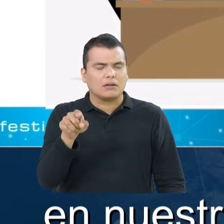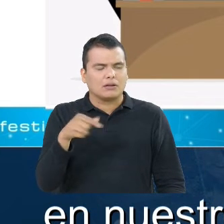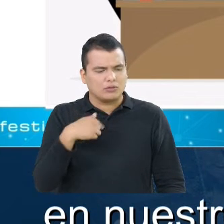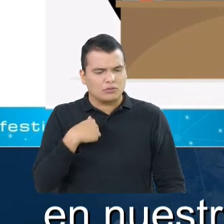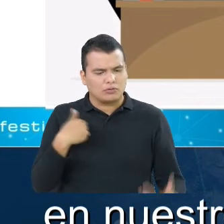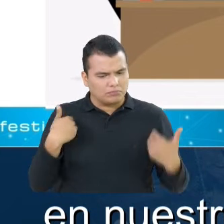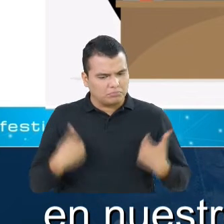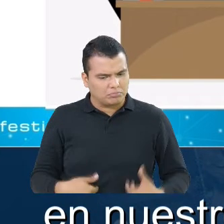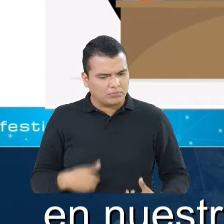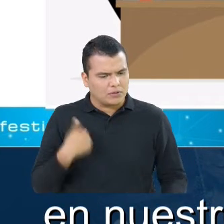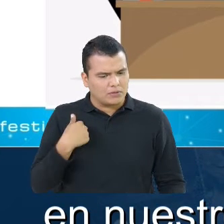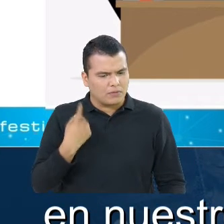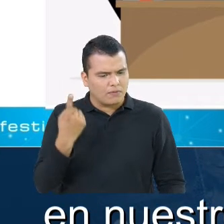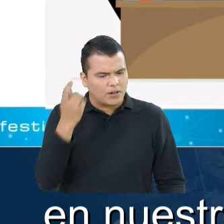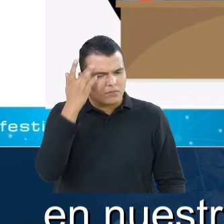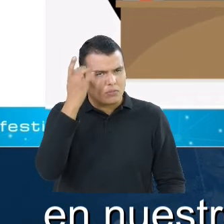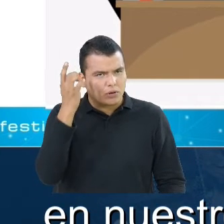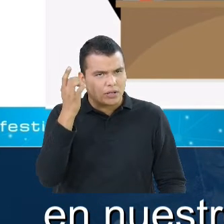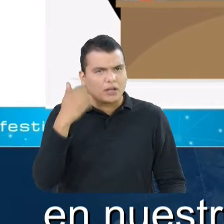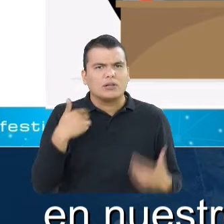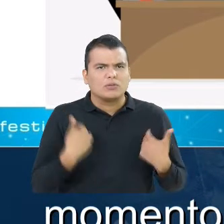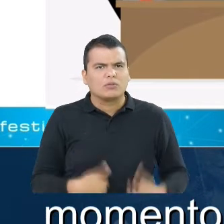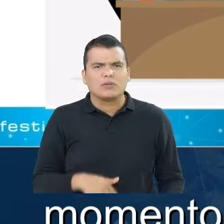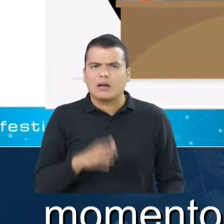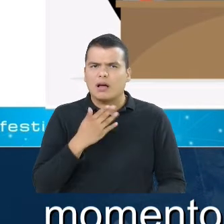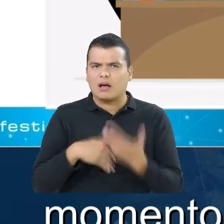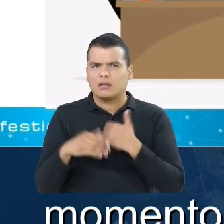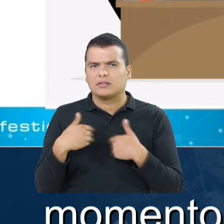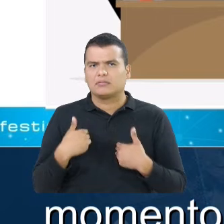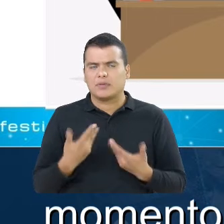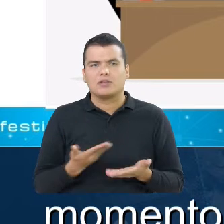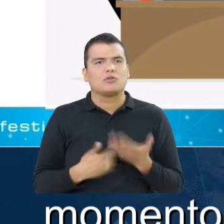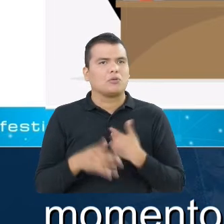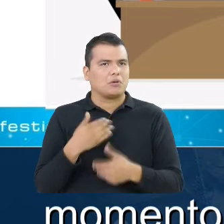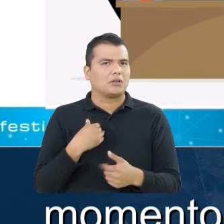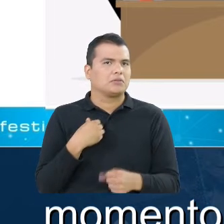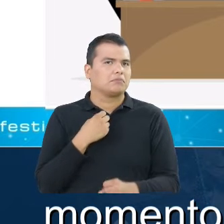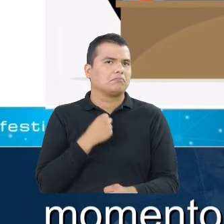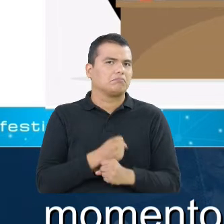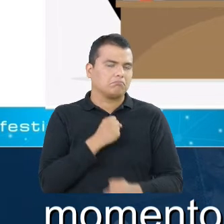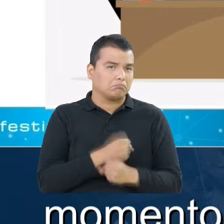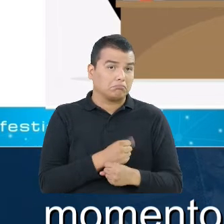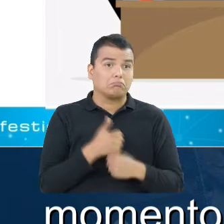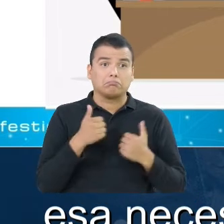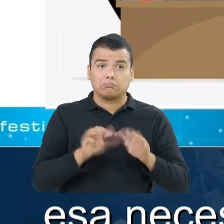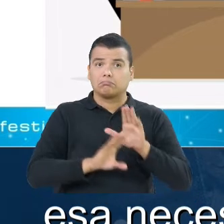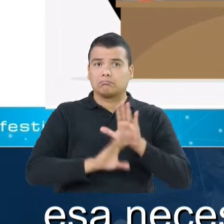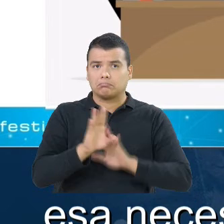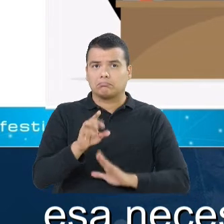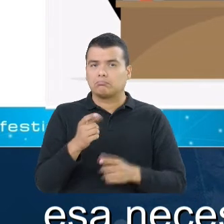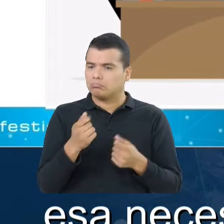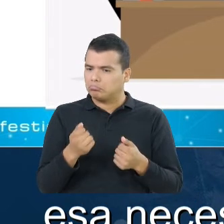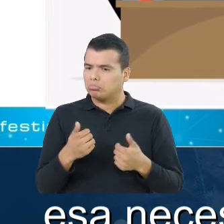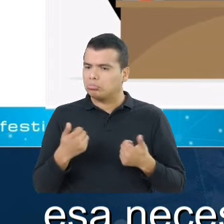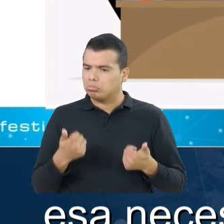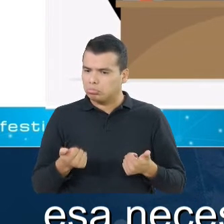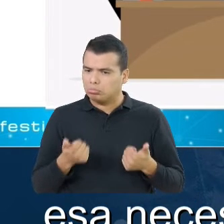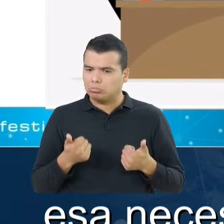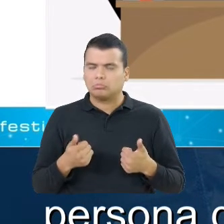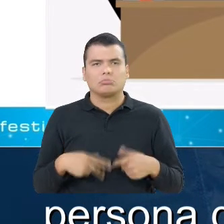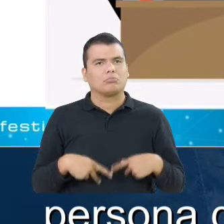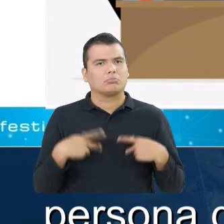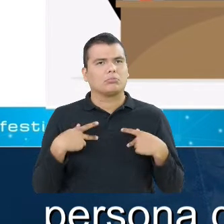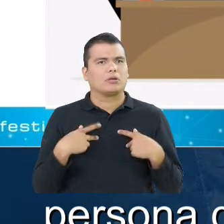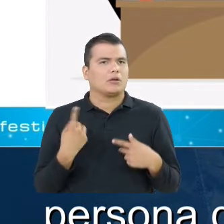yo tuve esa necesidad? Entonces, en ese entonces, yo era una persona que era un empleado exitoso, que me estaba yendo muy bien, que estaba